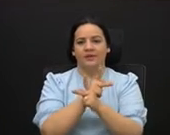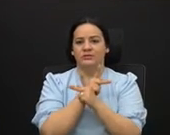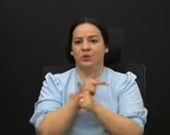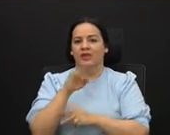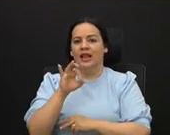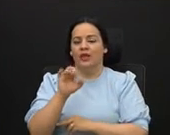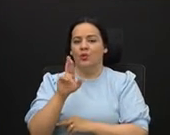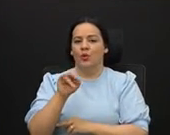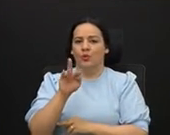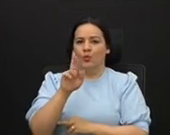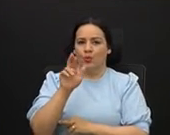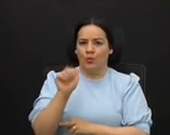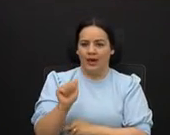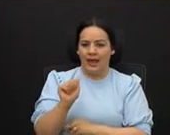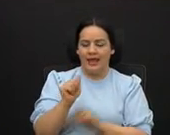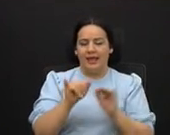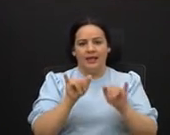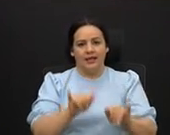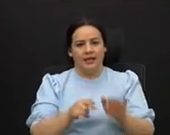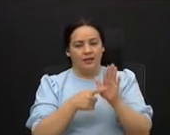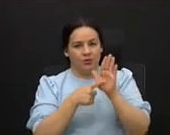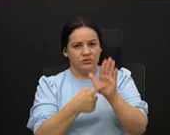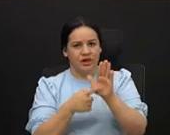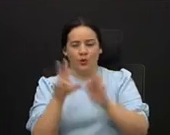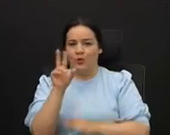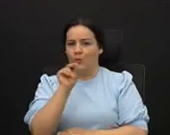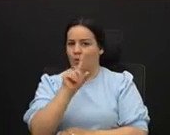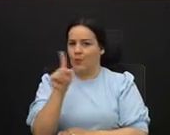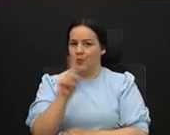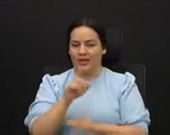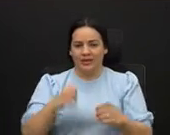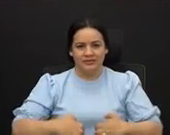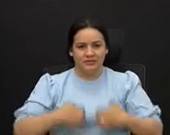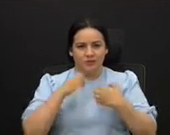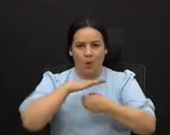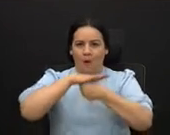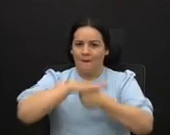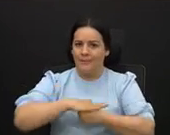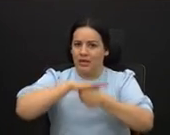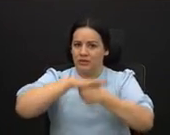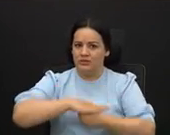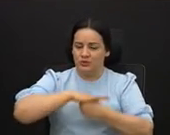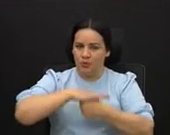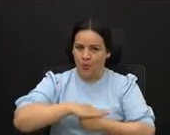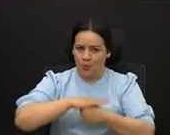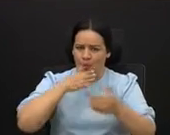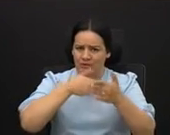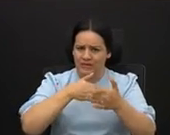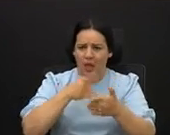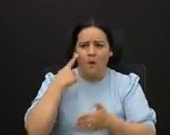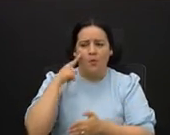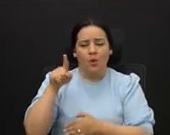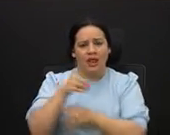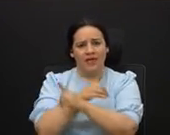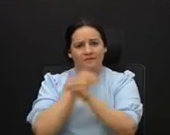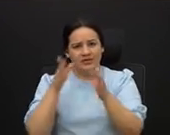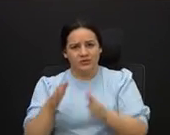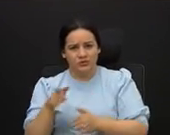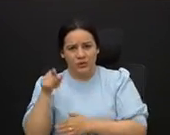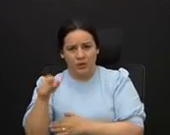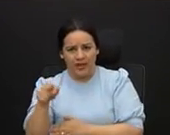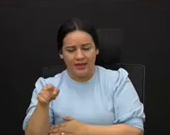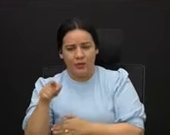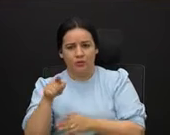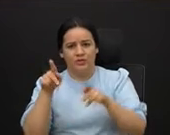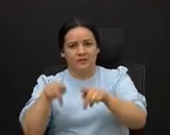Tortura, con lo que queda demostrado que no existió presión u hostigamiento por la Defensora de los Habitantes ni